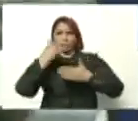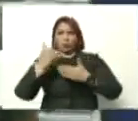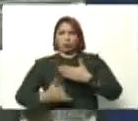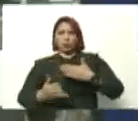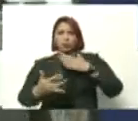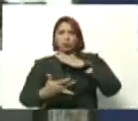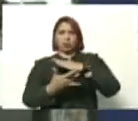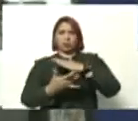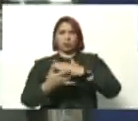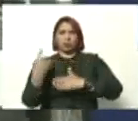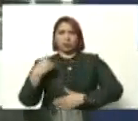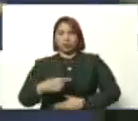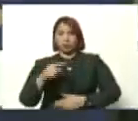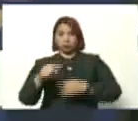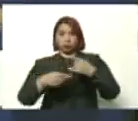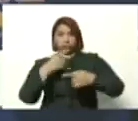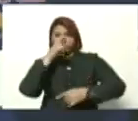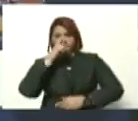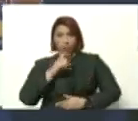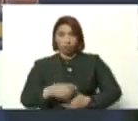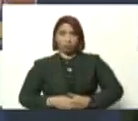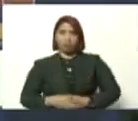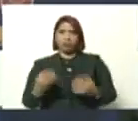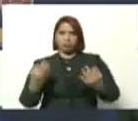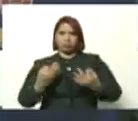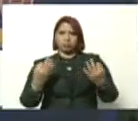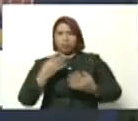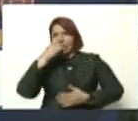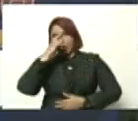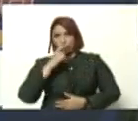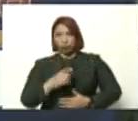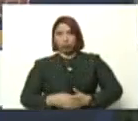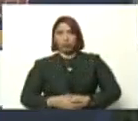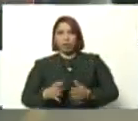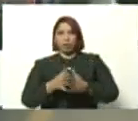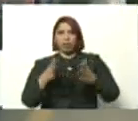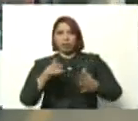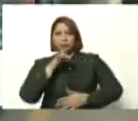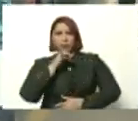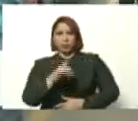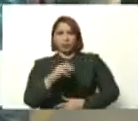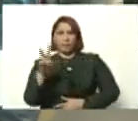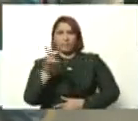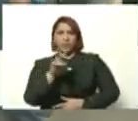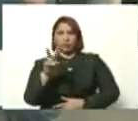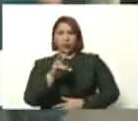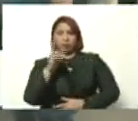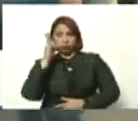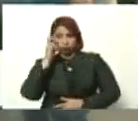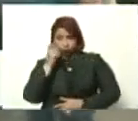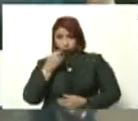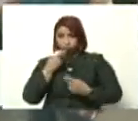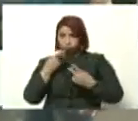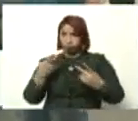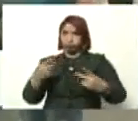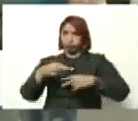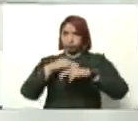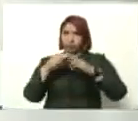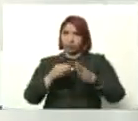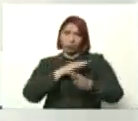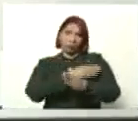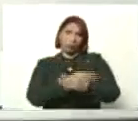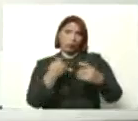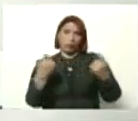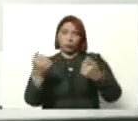que vamos a tener y que el próximo año seguramente va a ser un año de grandes noticias para Venezuela. Escuchaban declaraciones del ministro del Poder